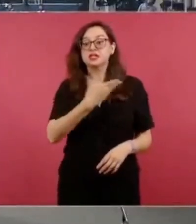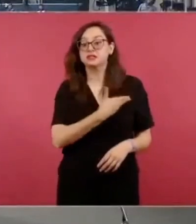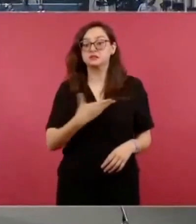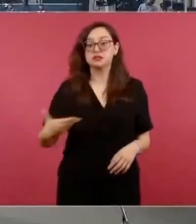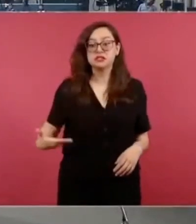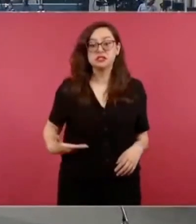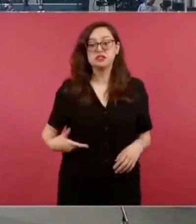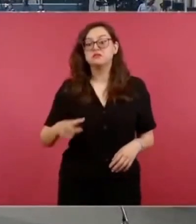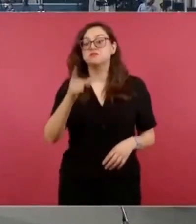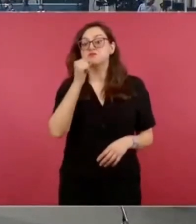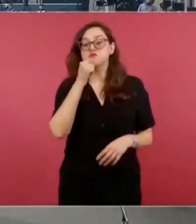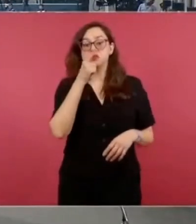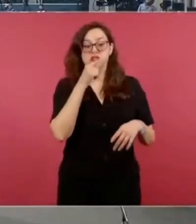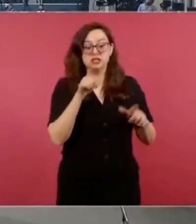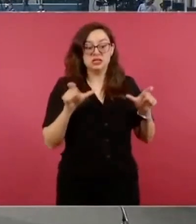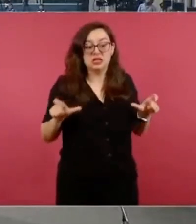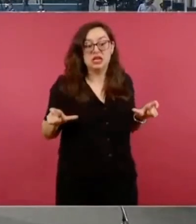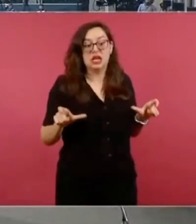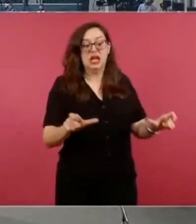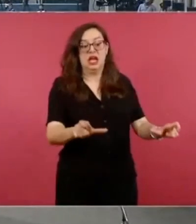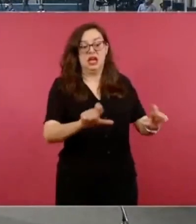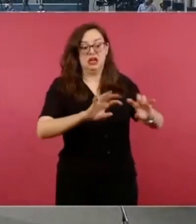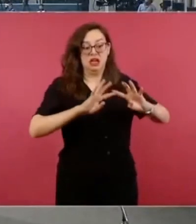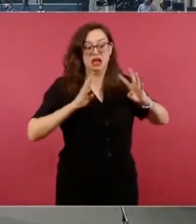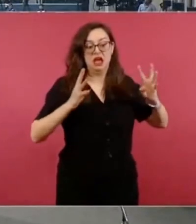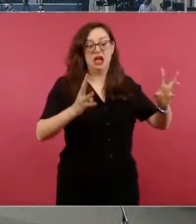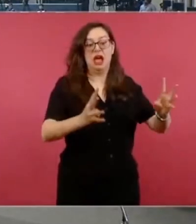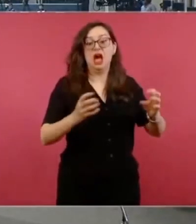allá donde están ustedes y sentarme